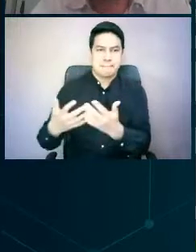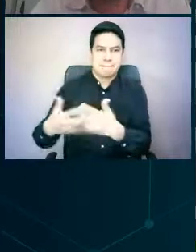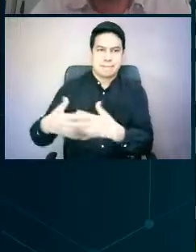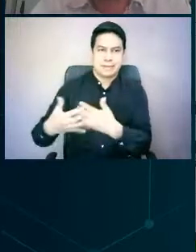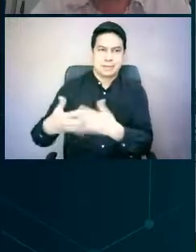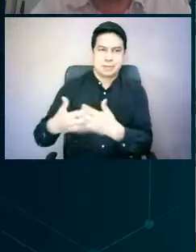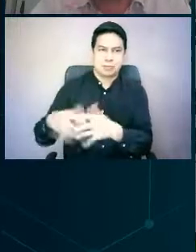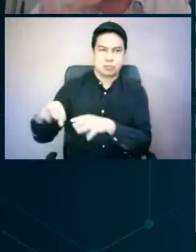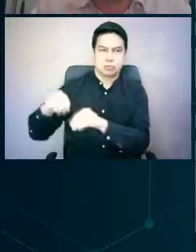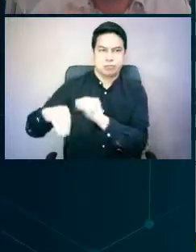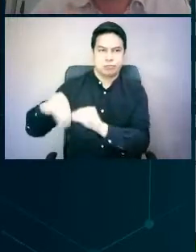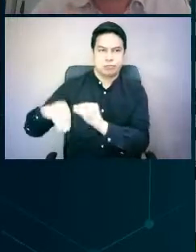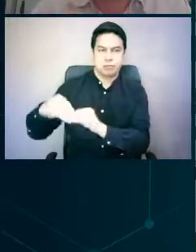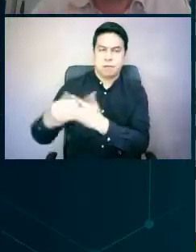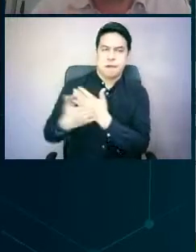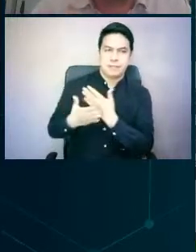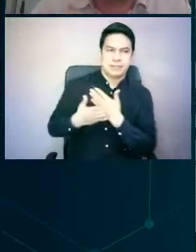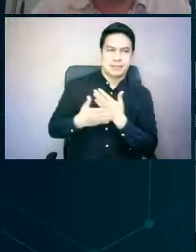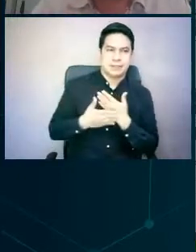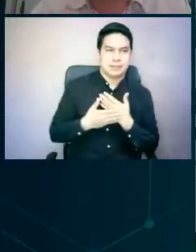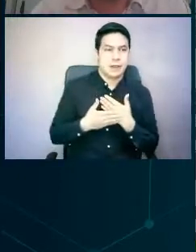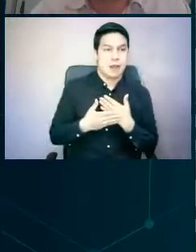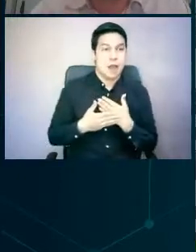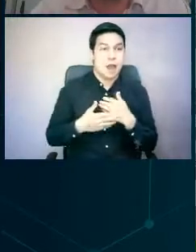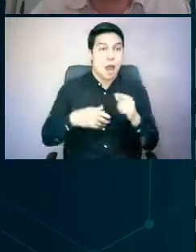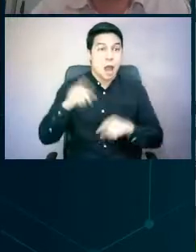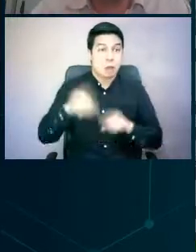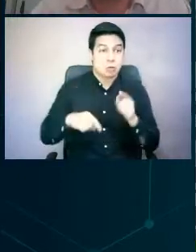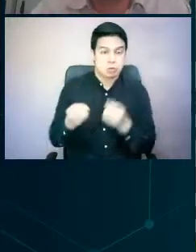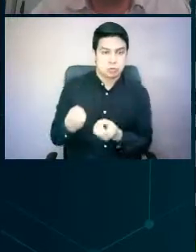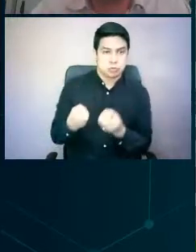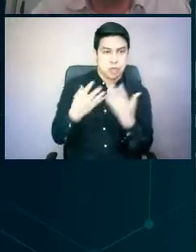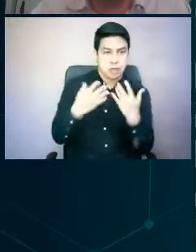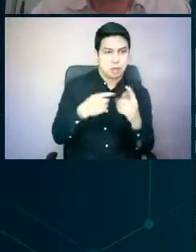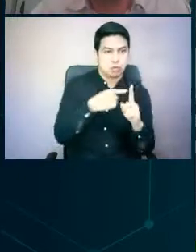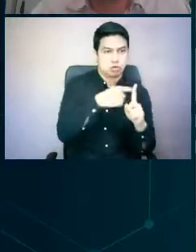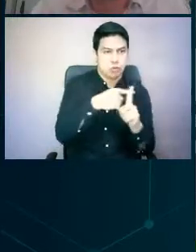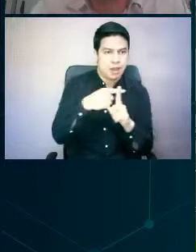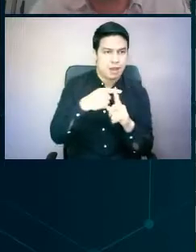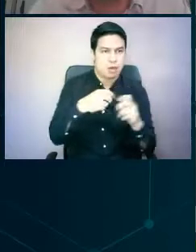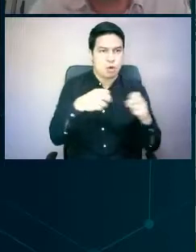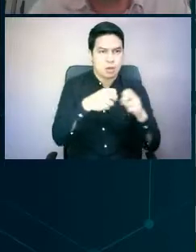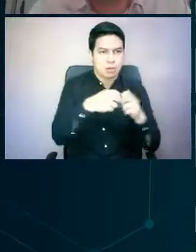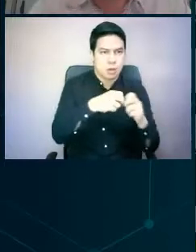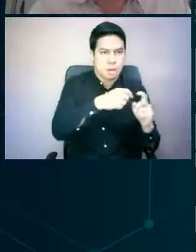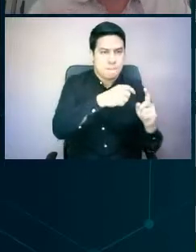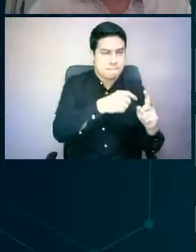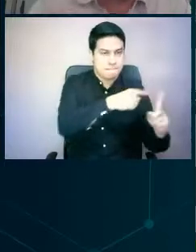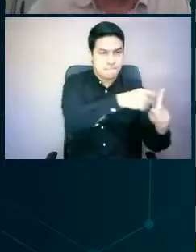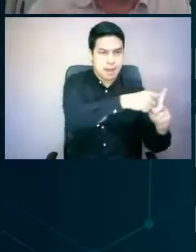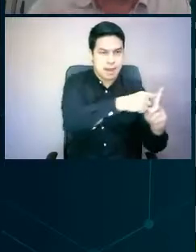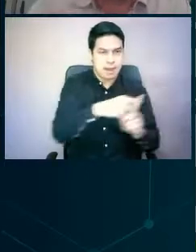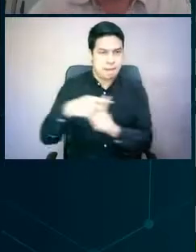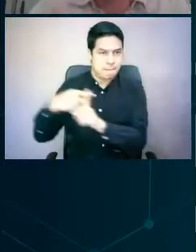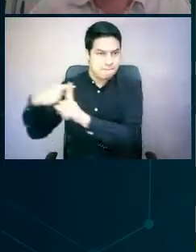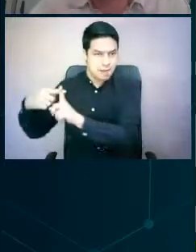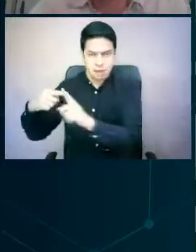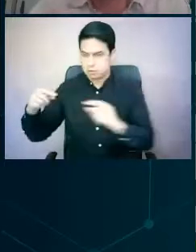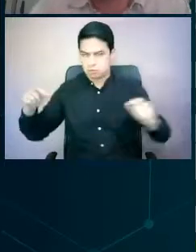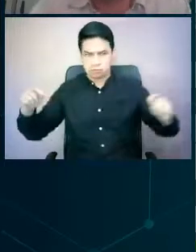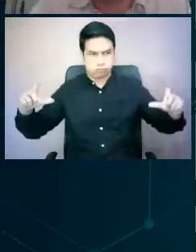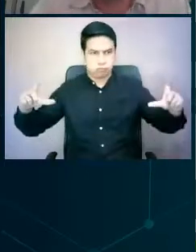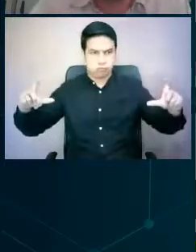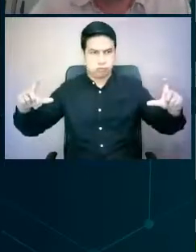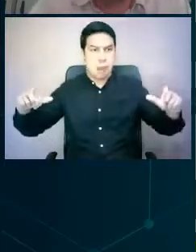de restricción se calcula como la suma de la magnitud de la corriente en ambos extremos de la línea. Para otros es